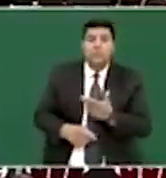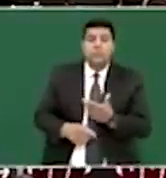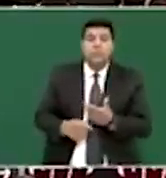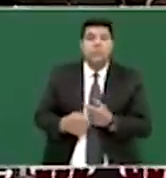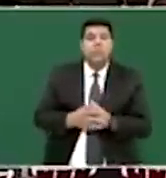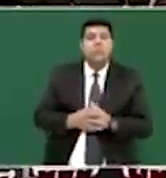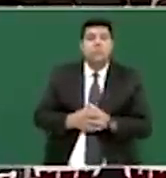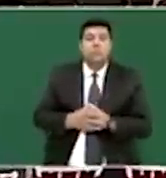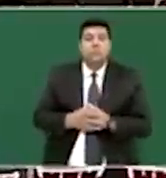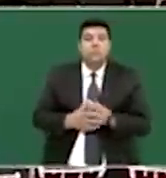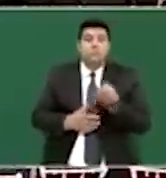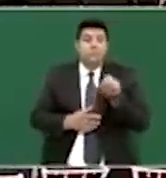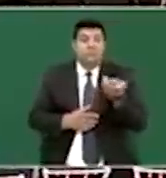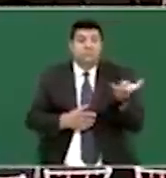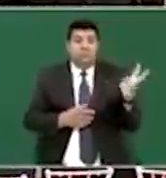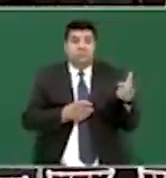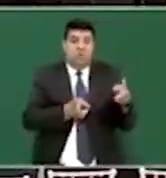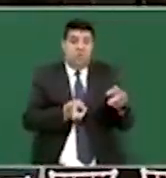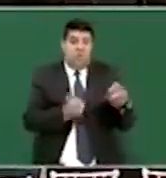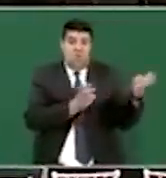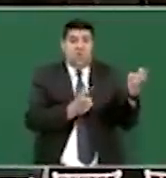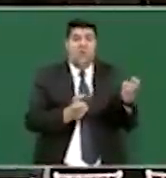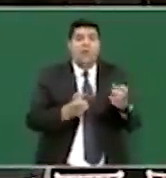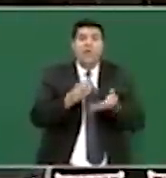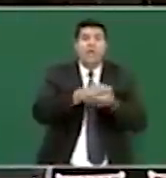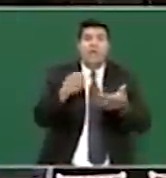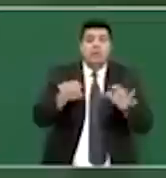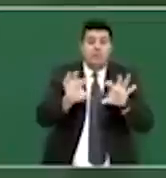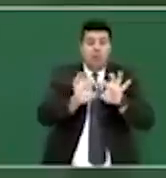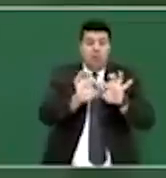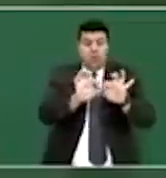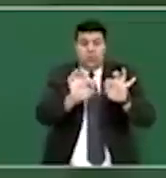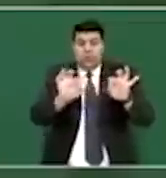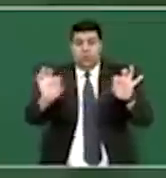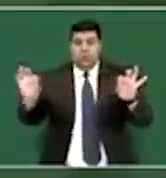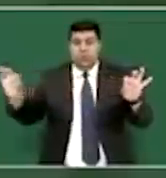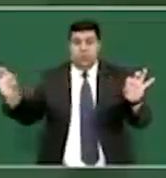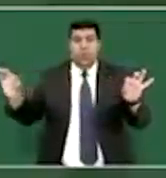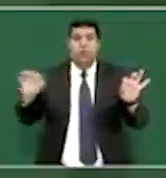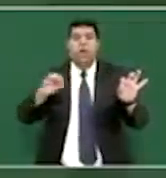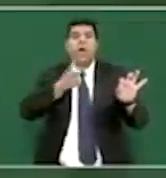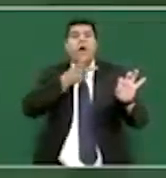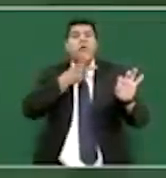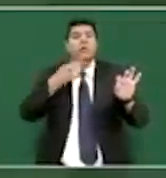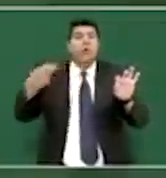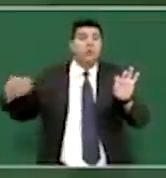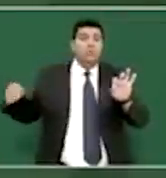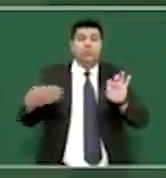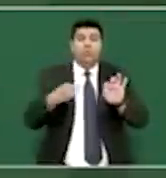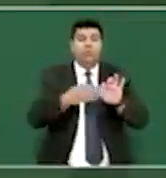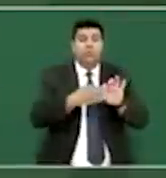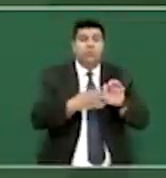pinchaban, nos destruían los ductos para dejarnos sin abasto,